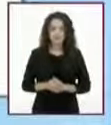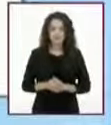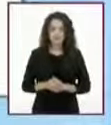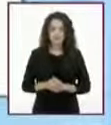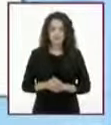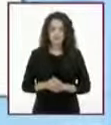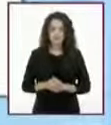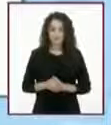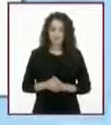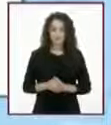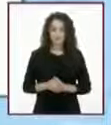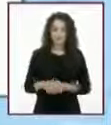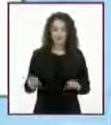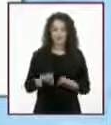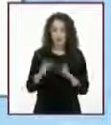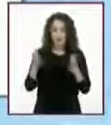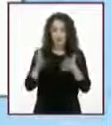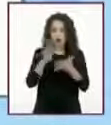Estructura del texto.